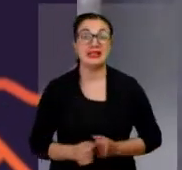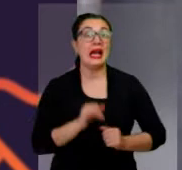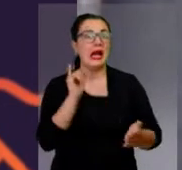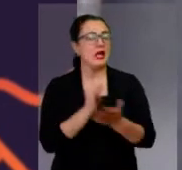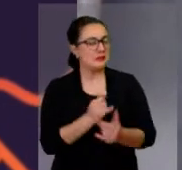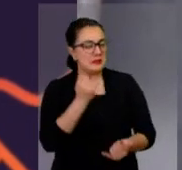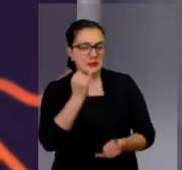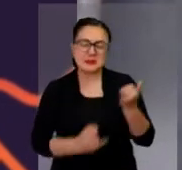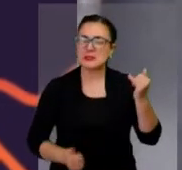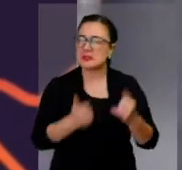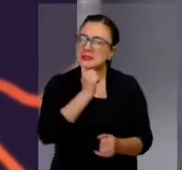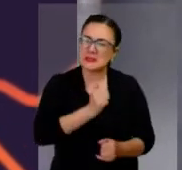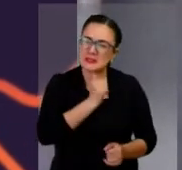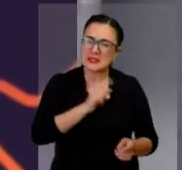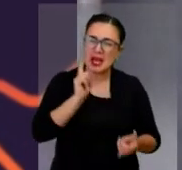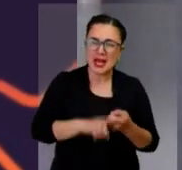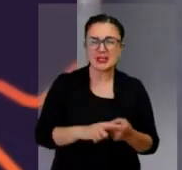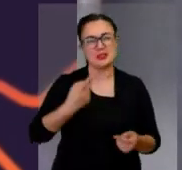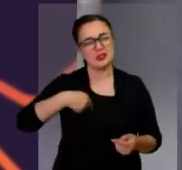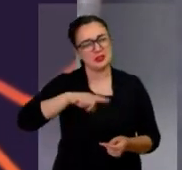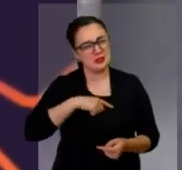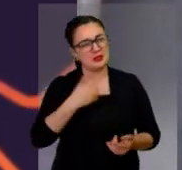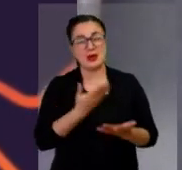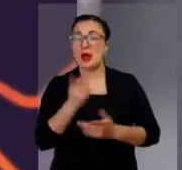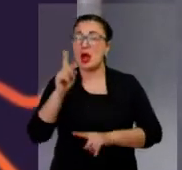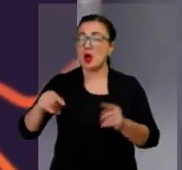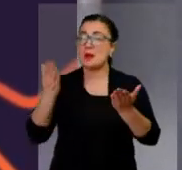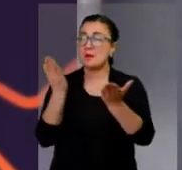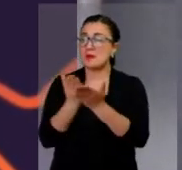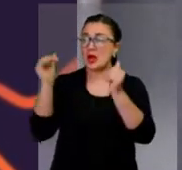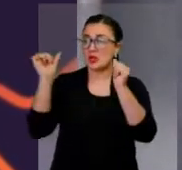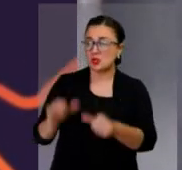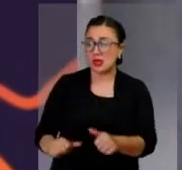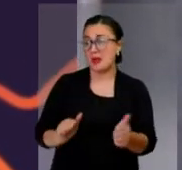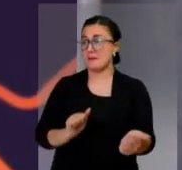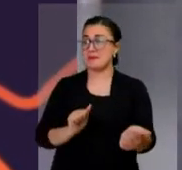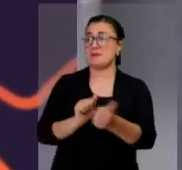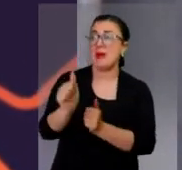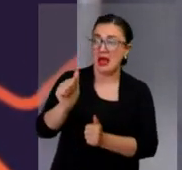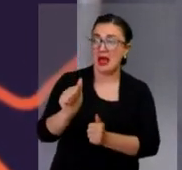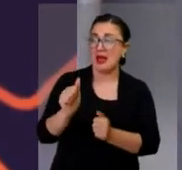un amigo ahí. Los malos estudiantes pasan el último examen.